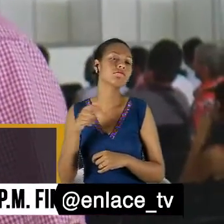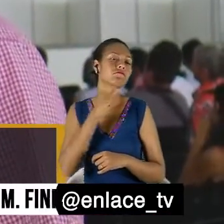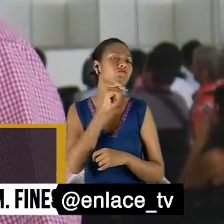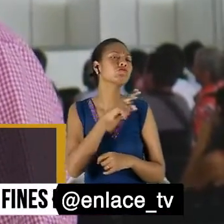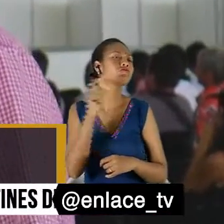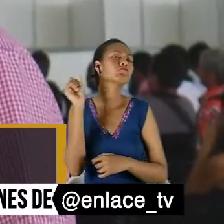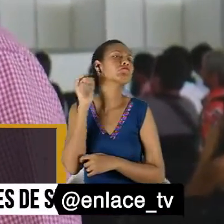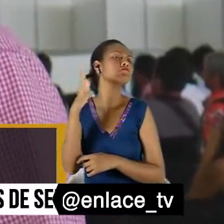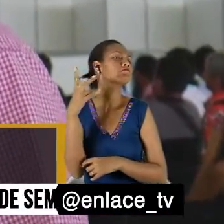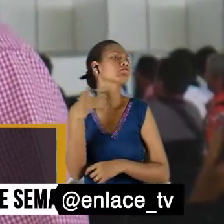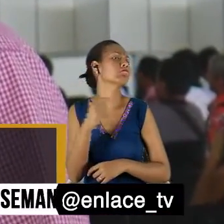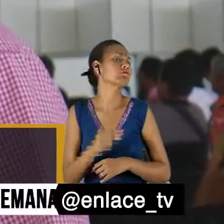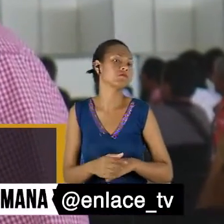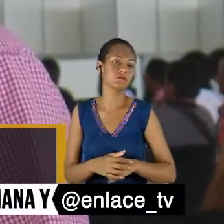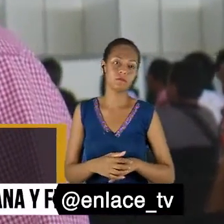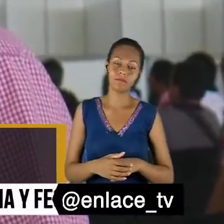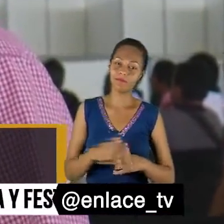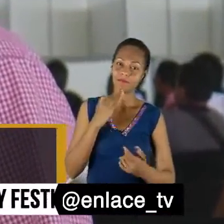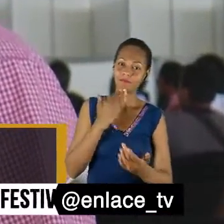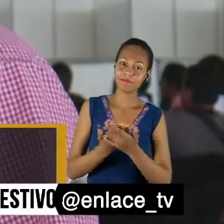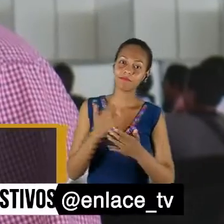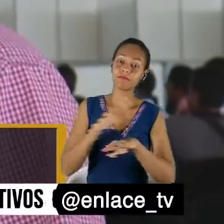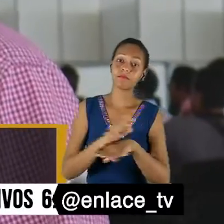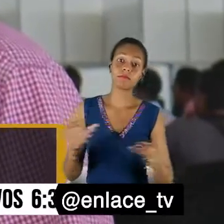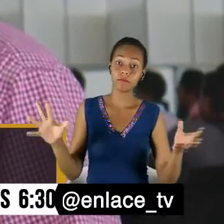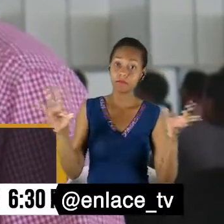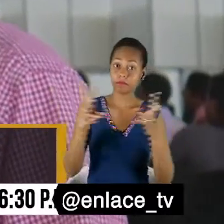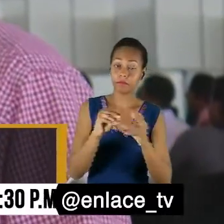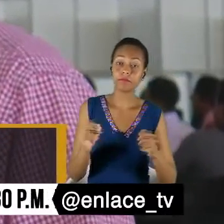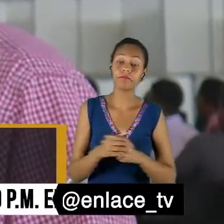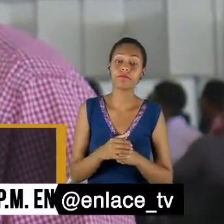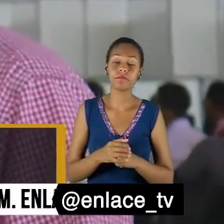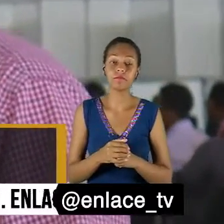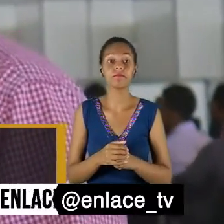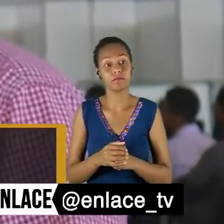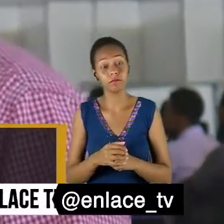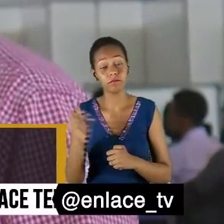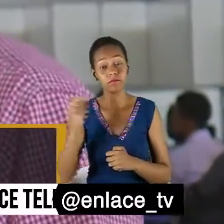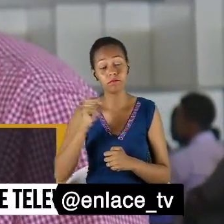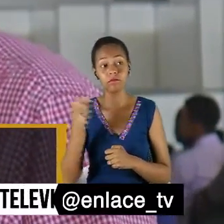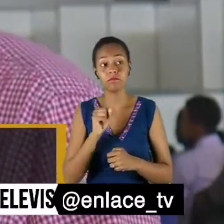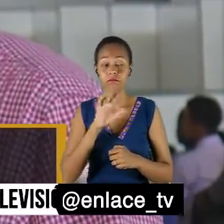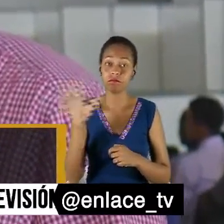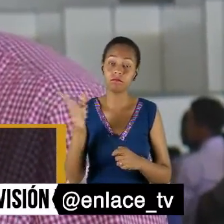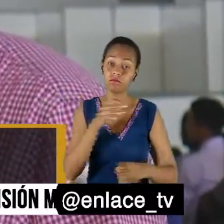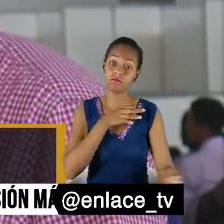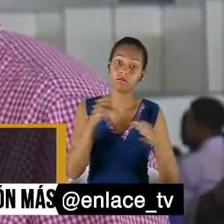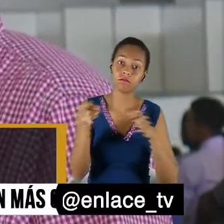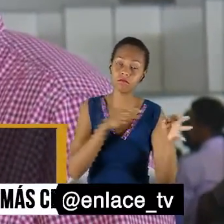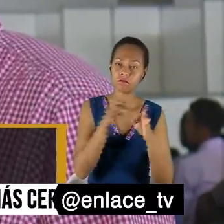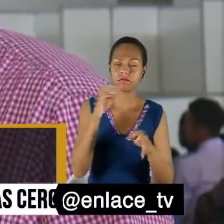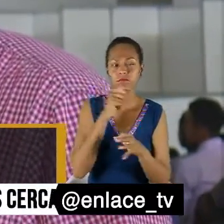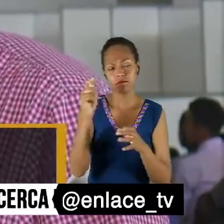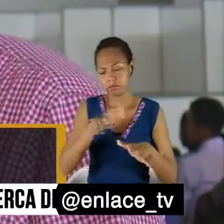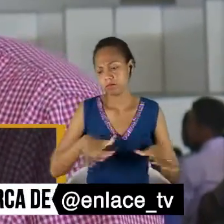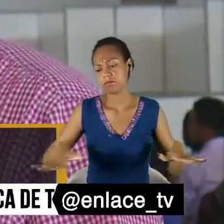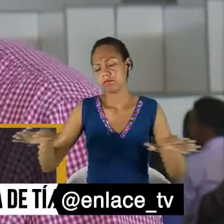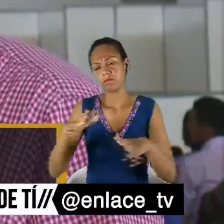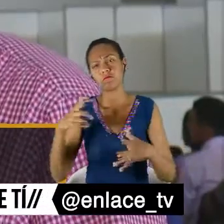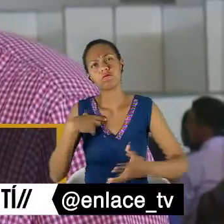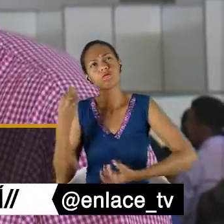tardes para todos, toda la teleaudiencia. Vamos a hacer una presentación de prospectiva territorial para el municipio de Barranca Bermeja como